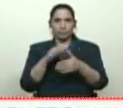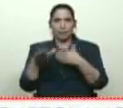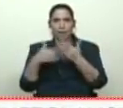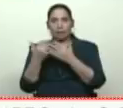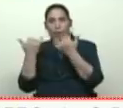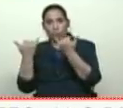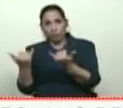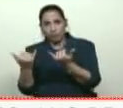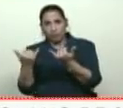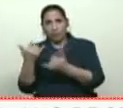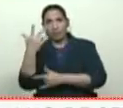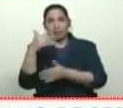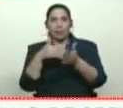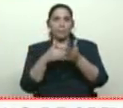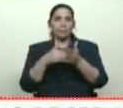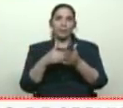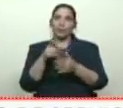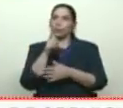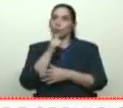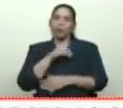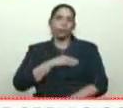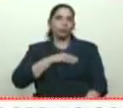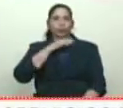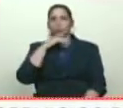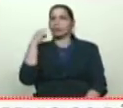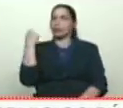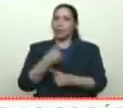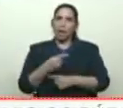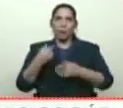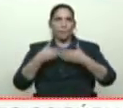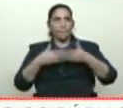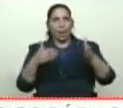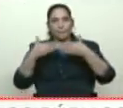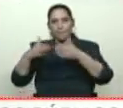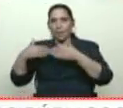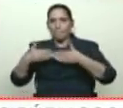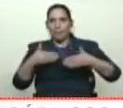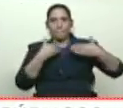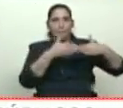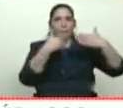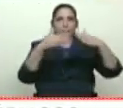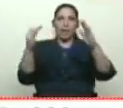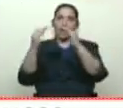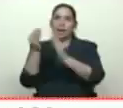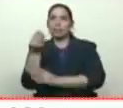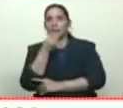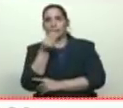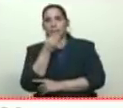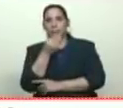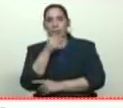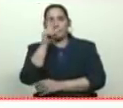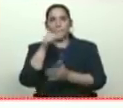que decir que las 3.000 son insuficientes. Tenemos que seguir abriendo casas de alimentación. Nosotros abrimos